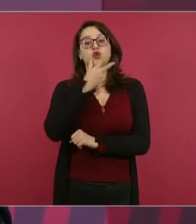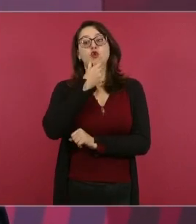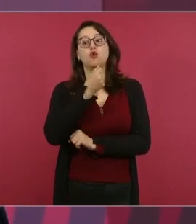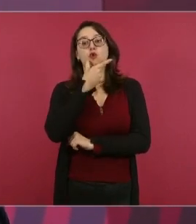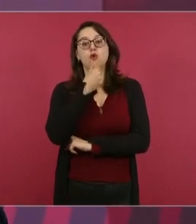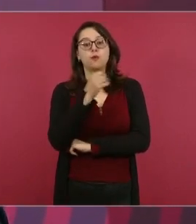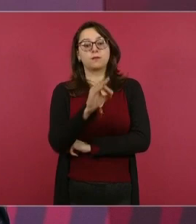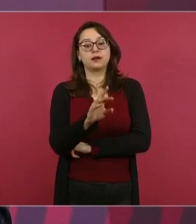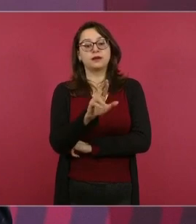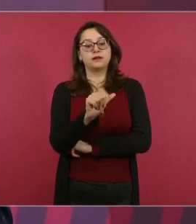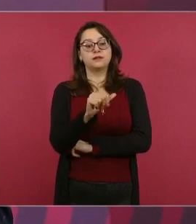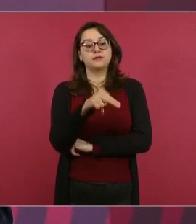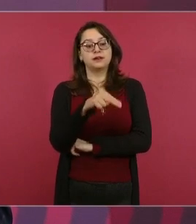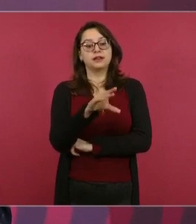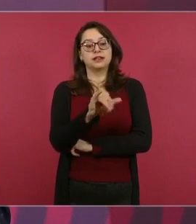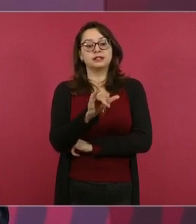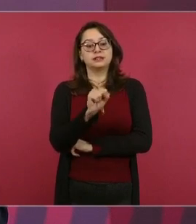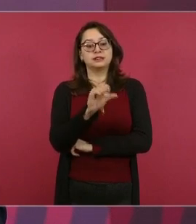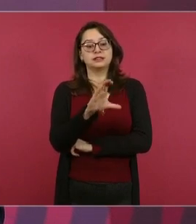Francisco